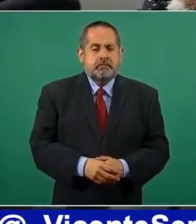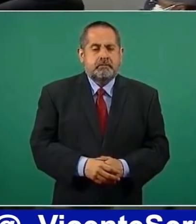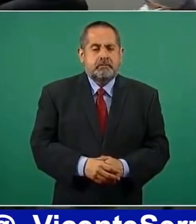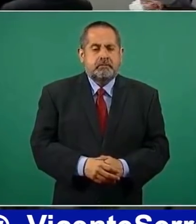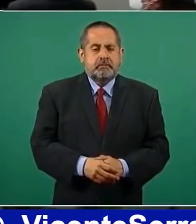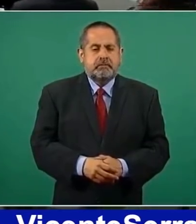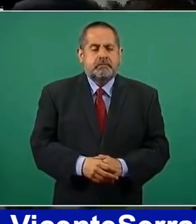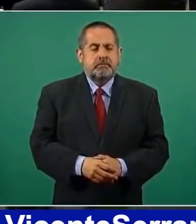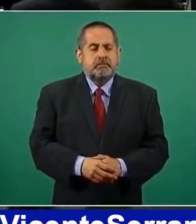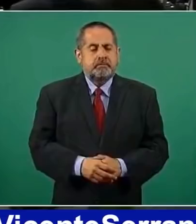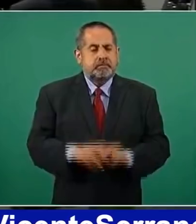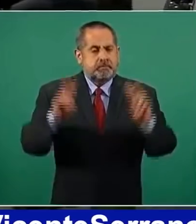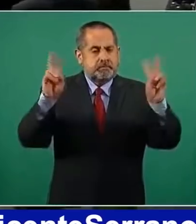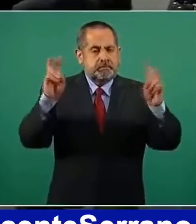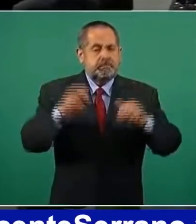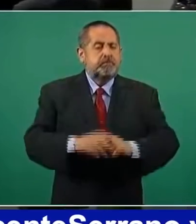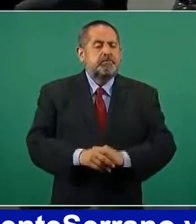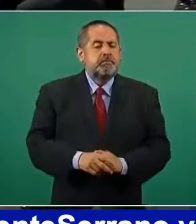Hoy,